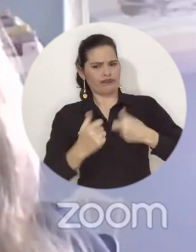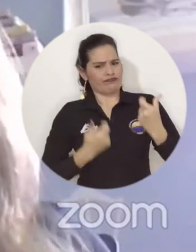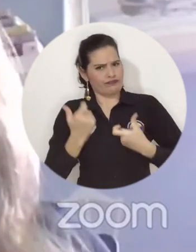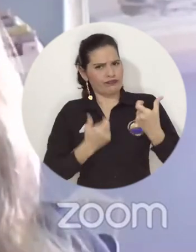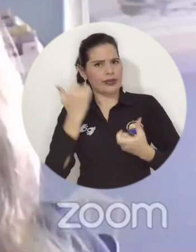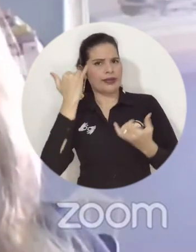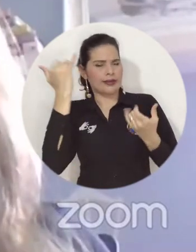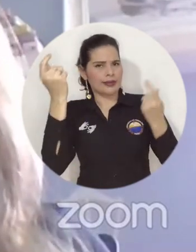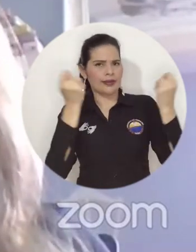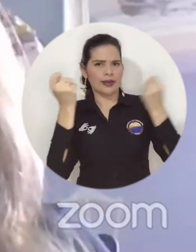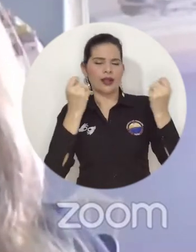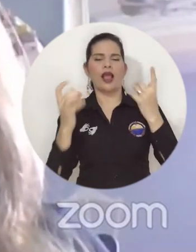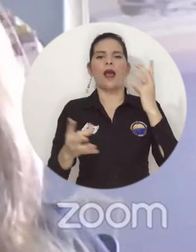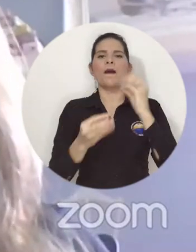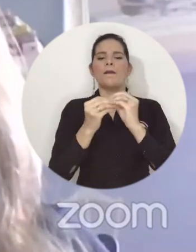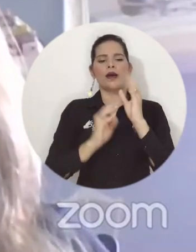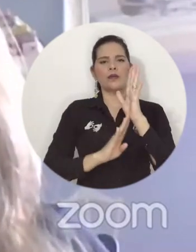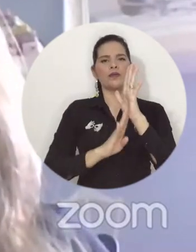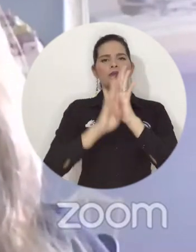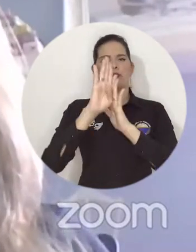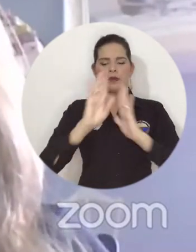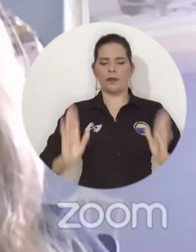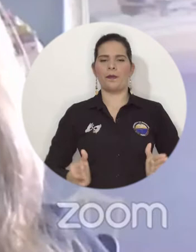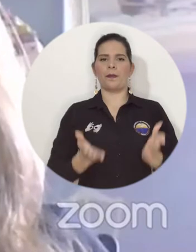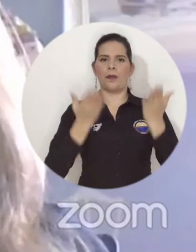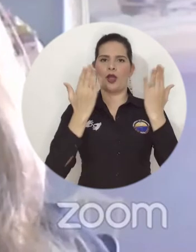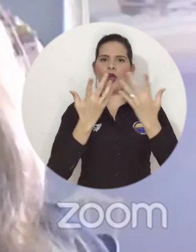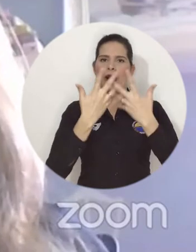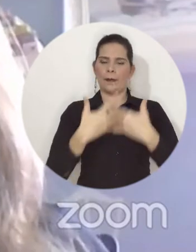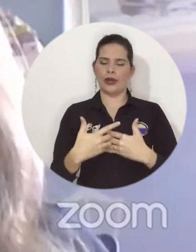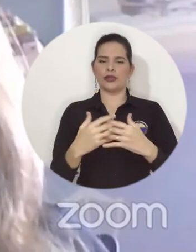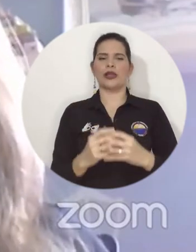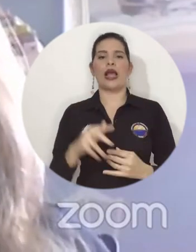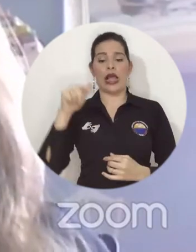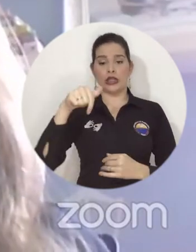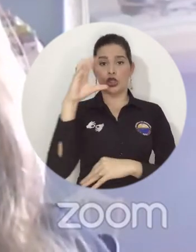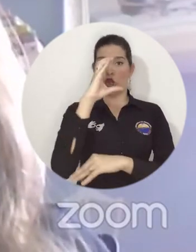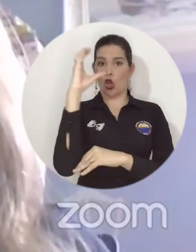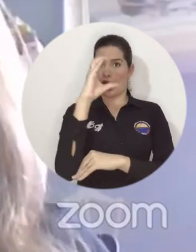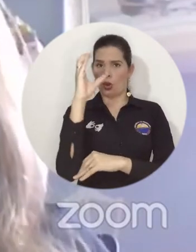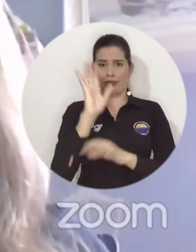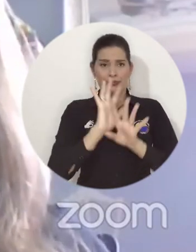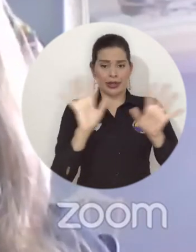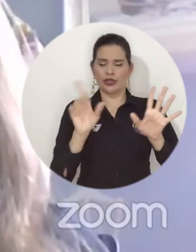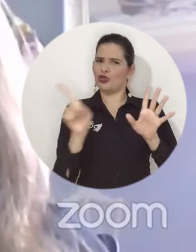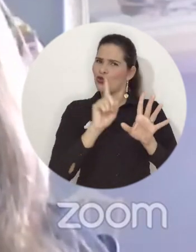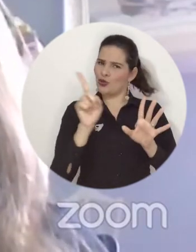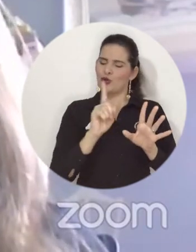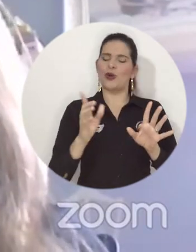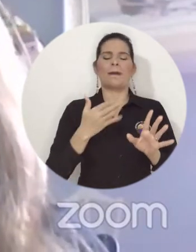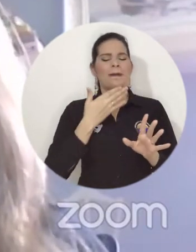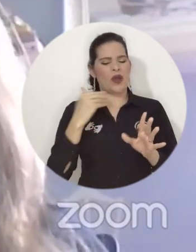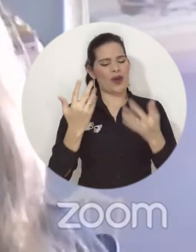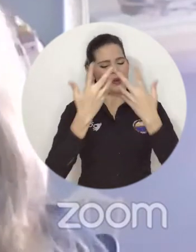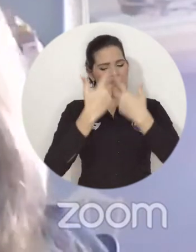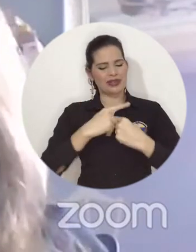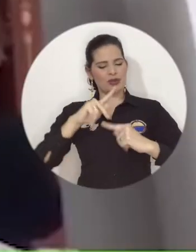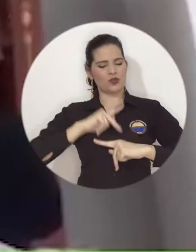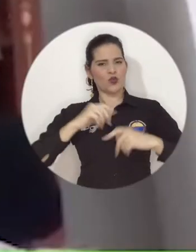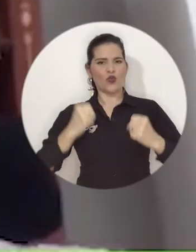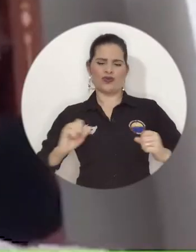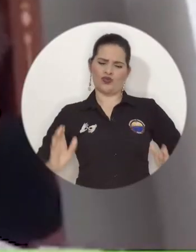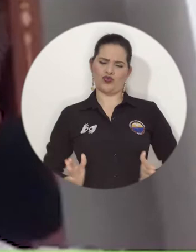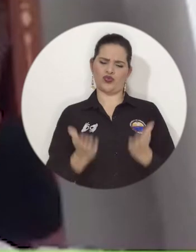manera, trabajar por el desarrollo empresarial, no solamente en nuestro país, sino con la visión de tener lo que es una